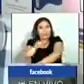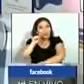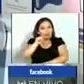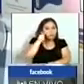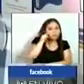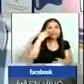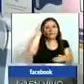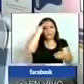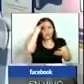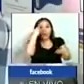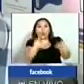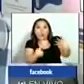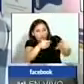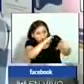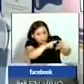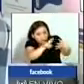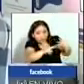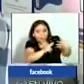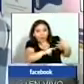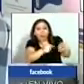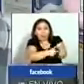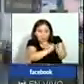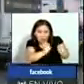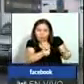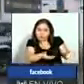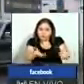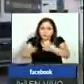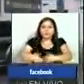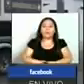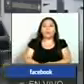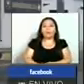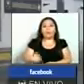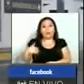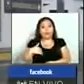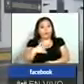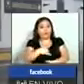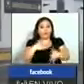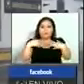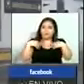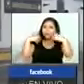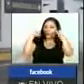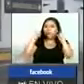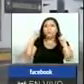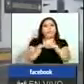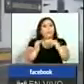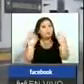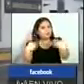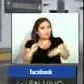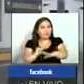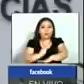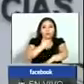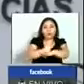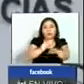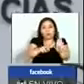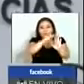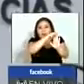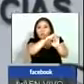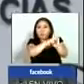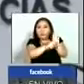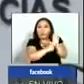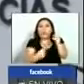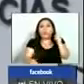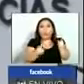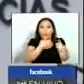hospitales privados están brindando la atención. El Ministerio de Salud también estableció que otros requisitos serán